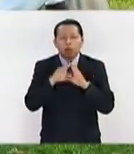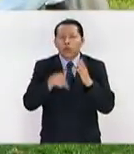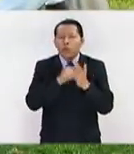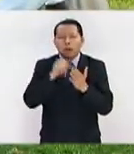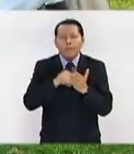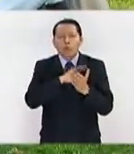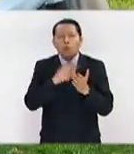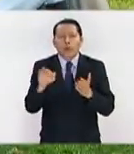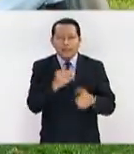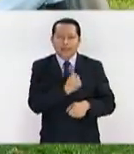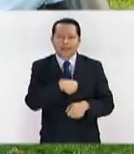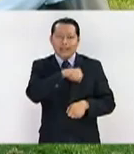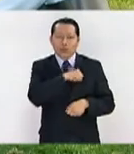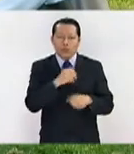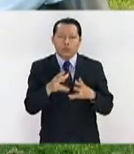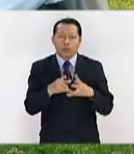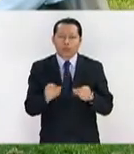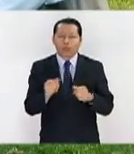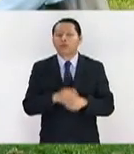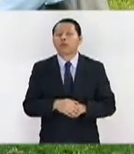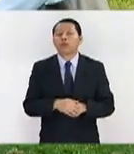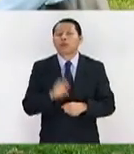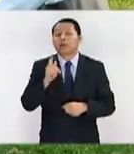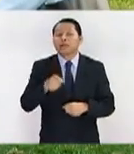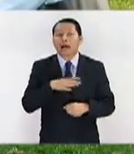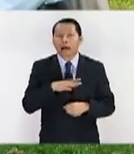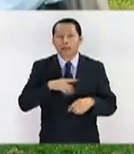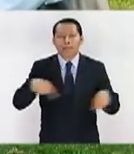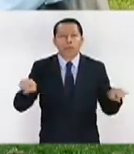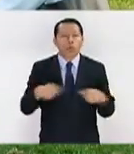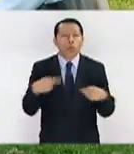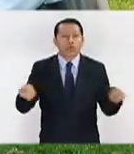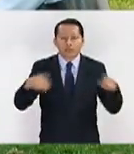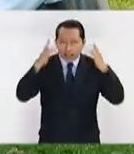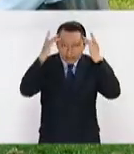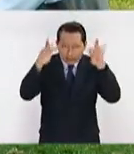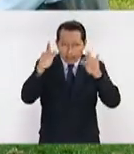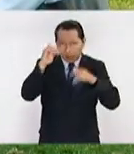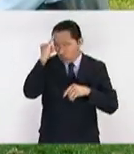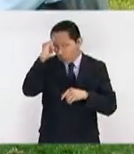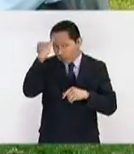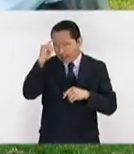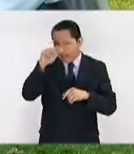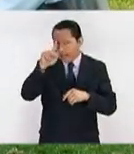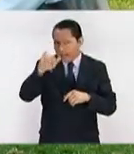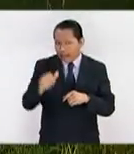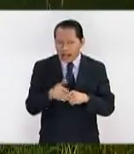sanación. Tenemos Kirtan, que es música sagrada de la India,